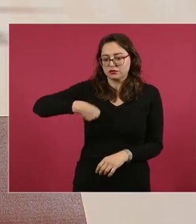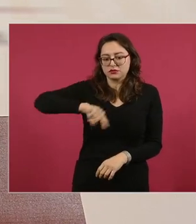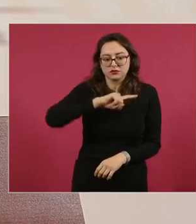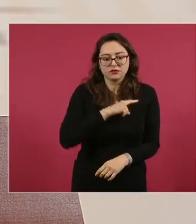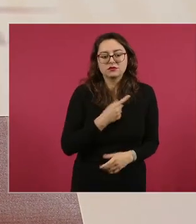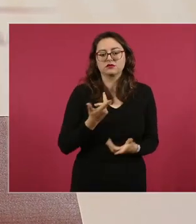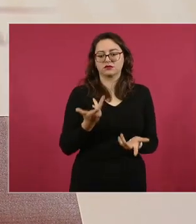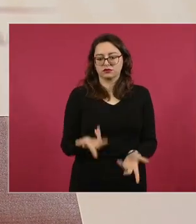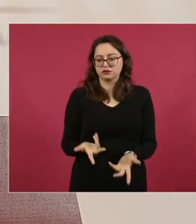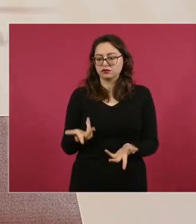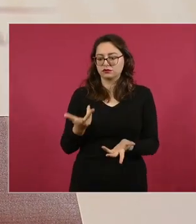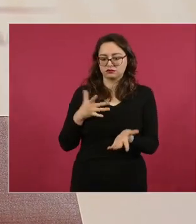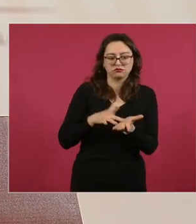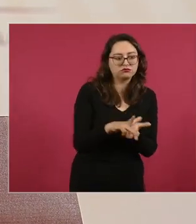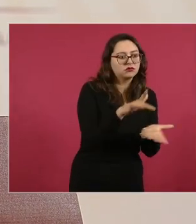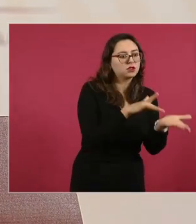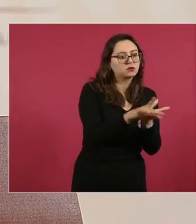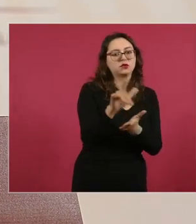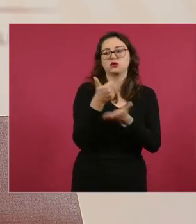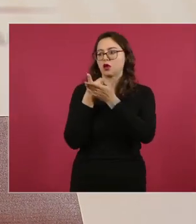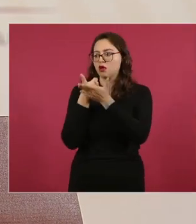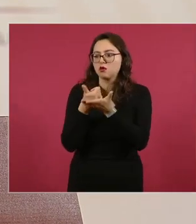ayudando, digo apoyando,